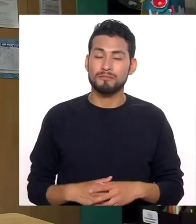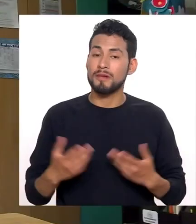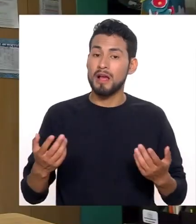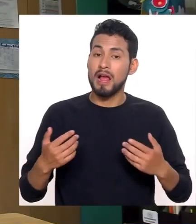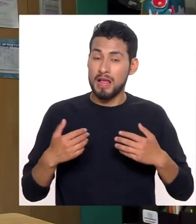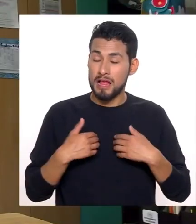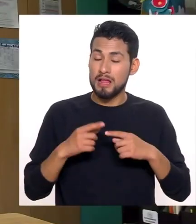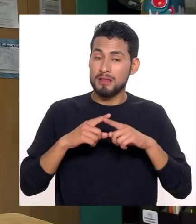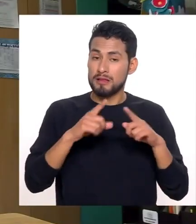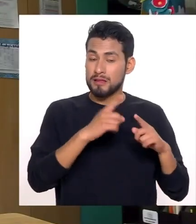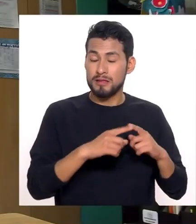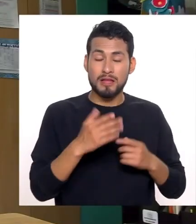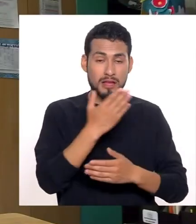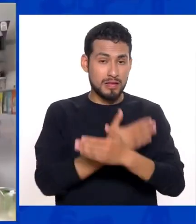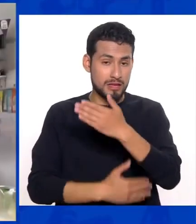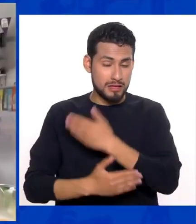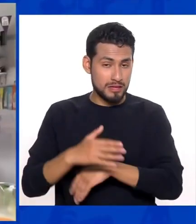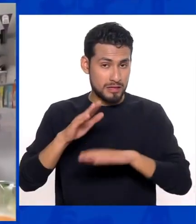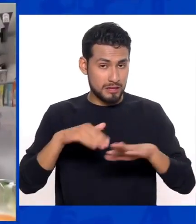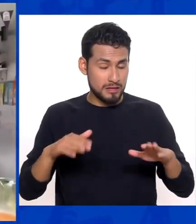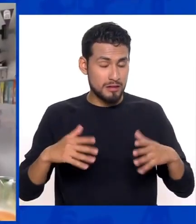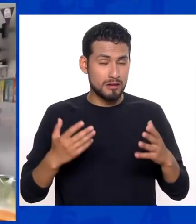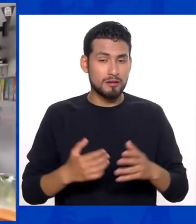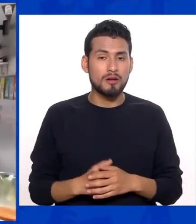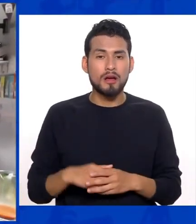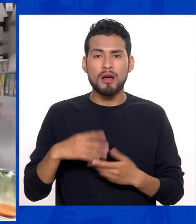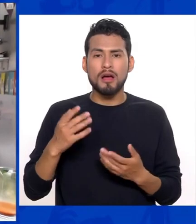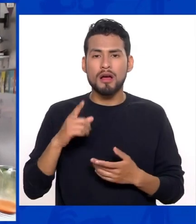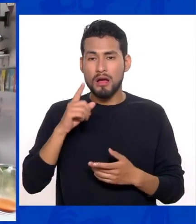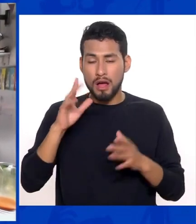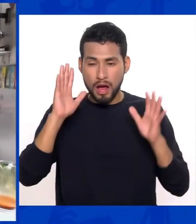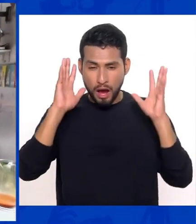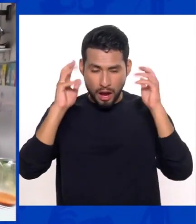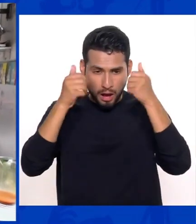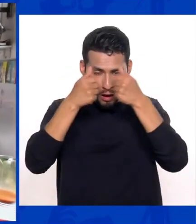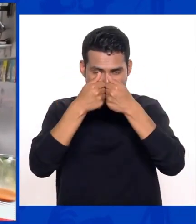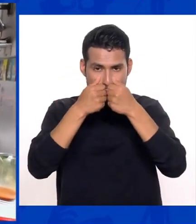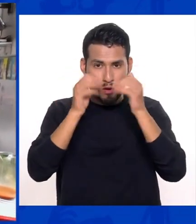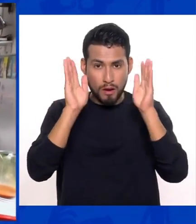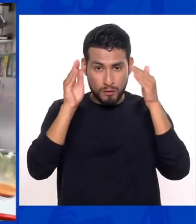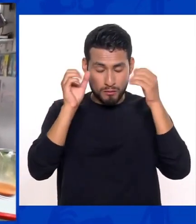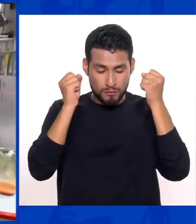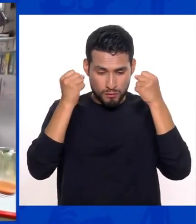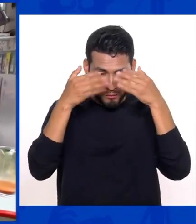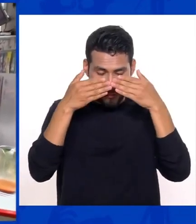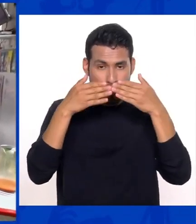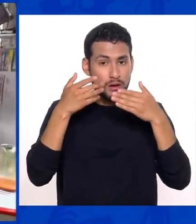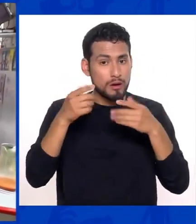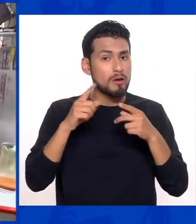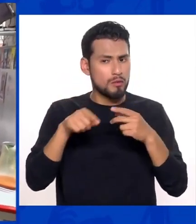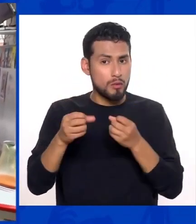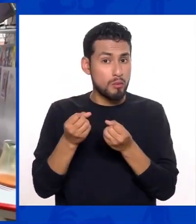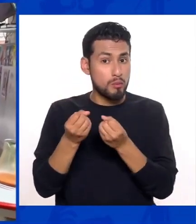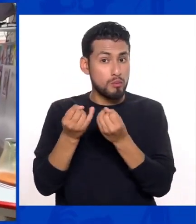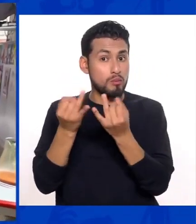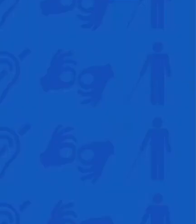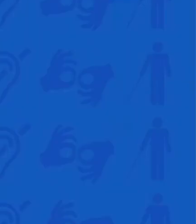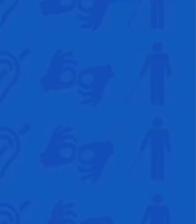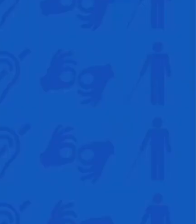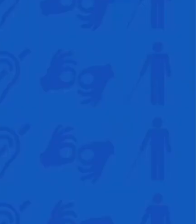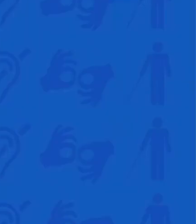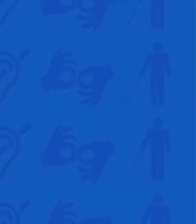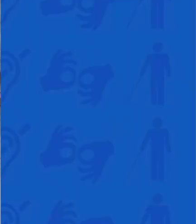Tenemos niños con diferente discapacidad. Dentro del trastorno del espectro autista es la población que mayor ha aumentado.